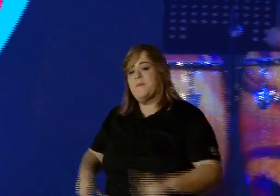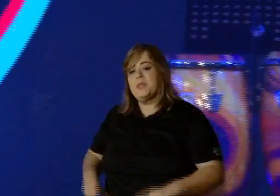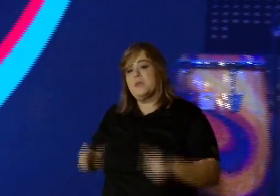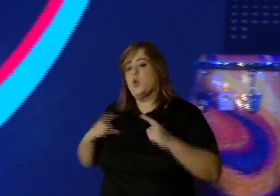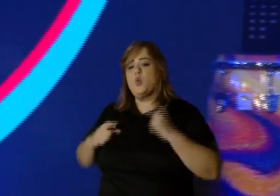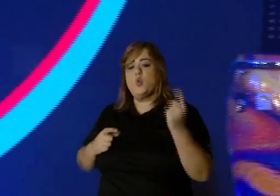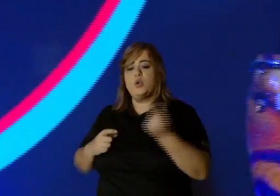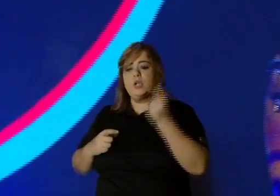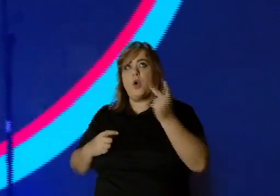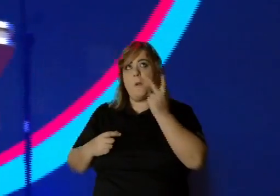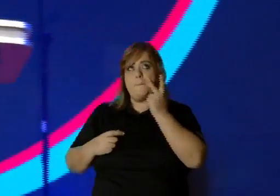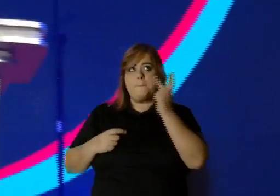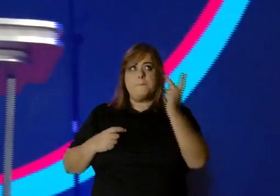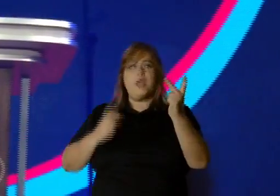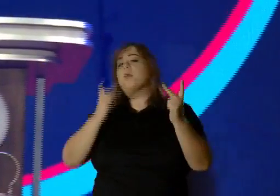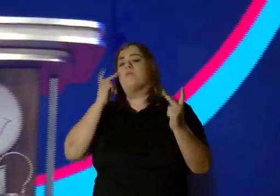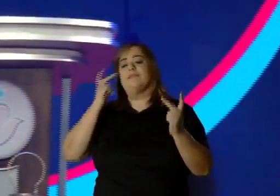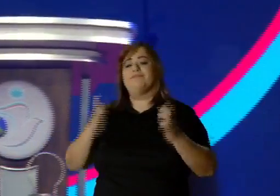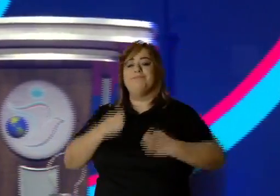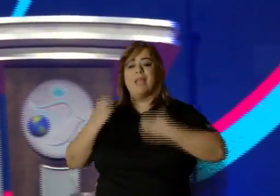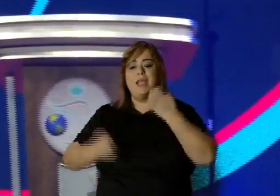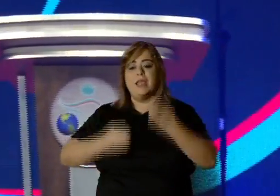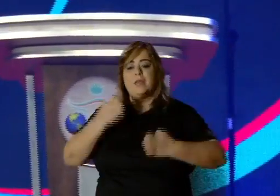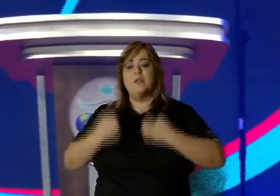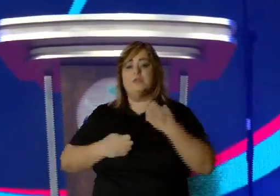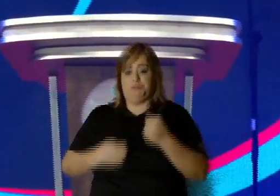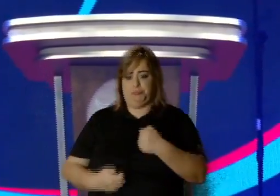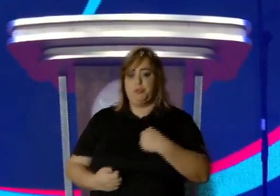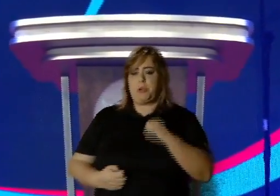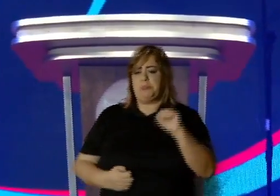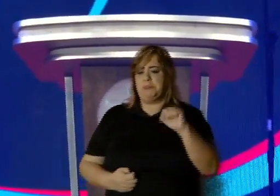que vemos. Hay gente muy emocional. Yo también soy